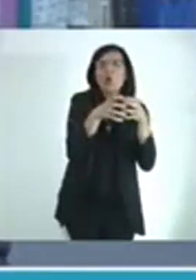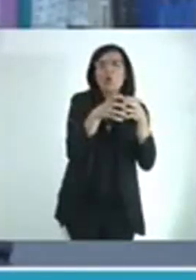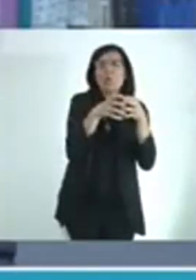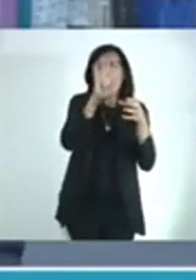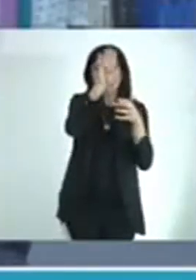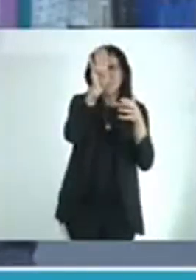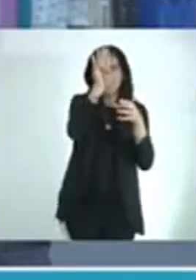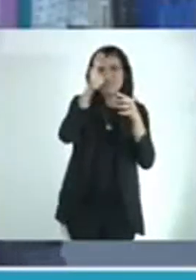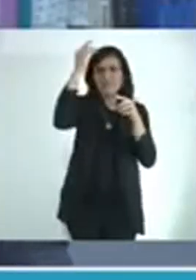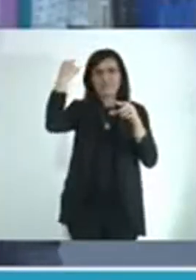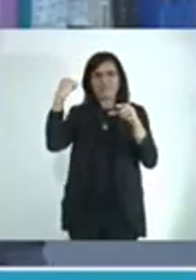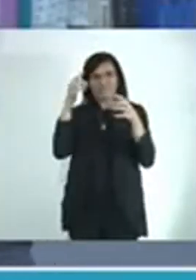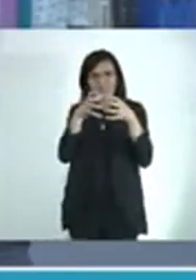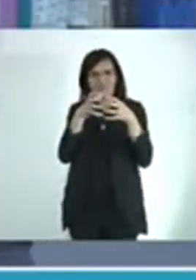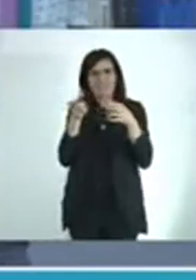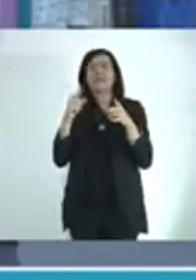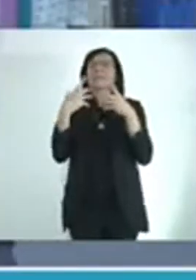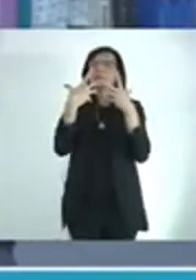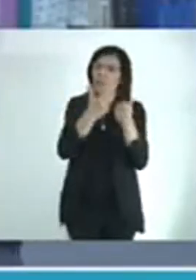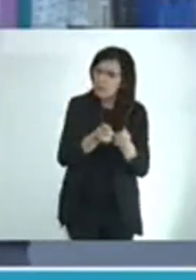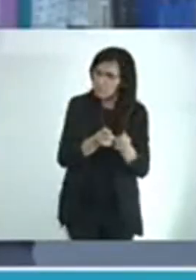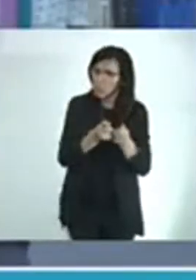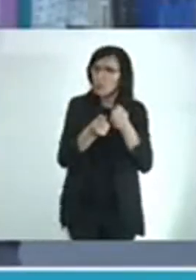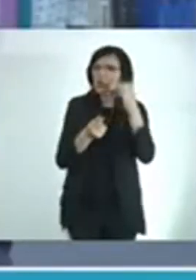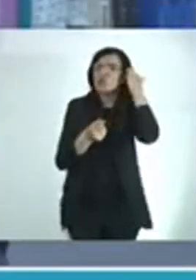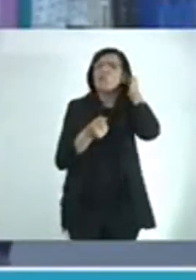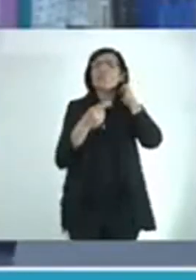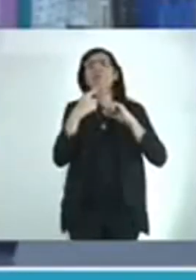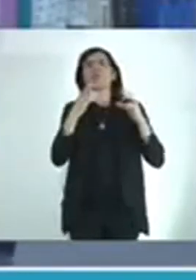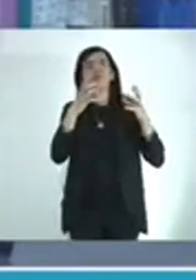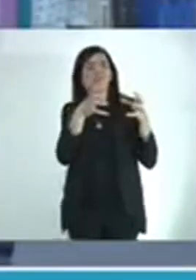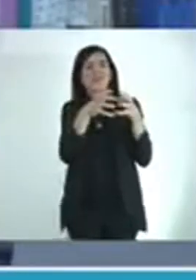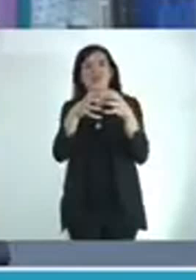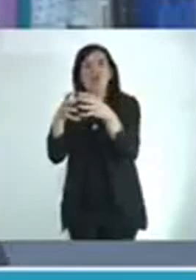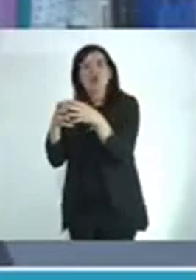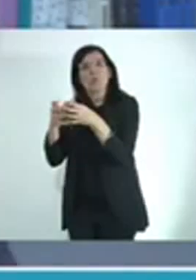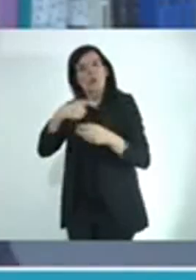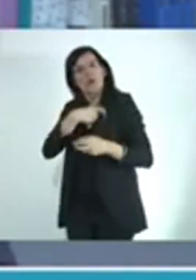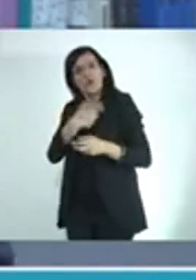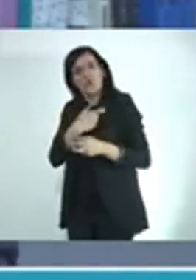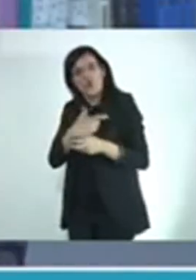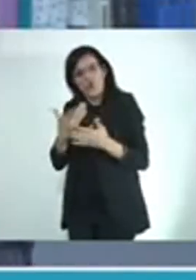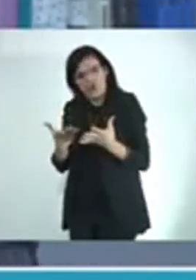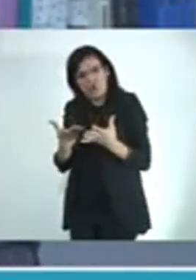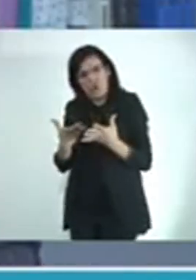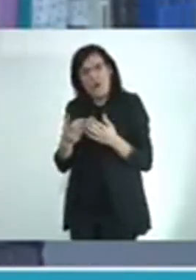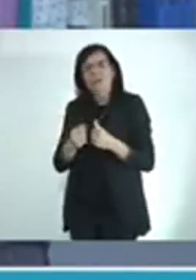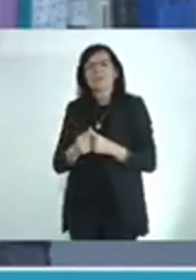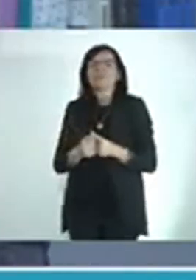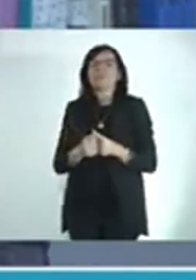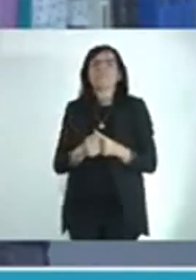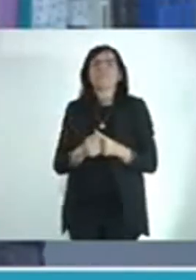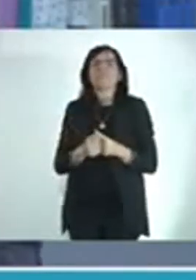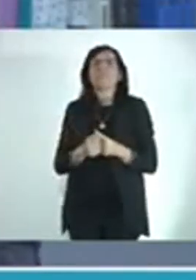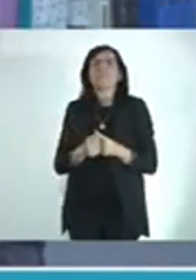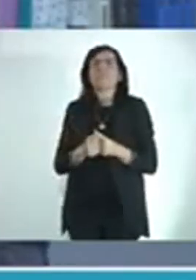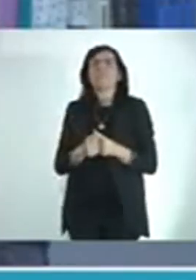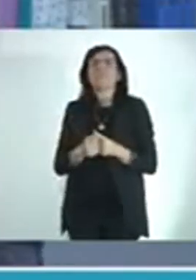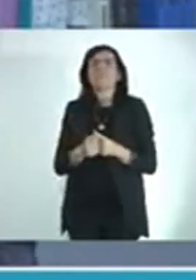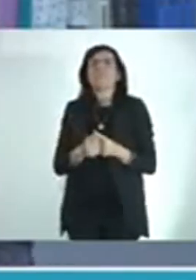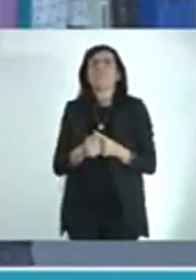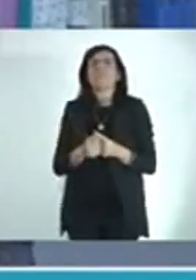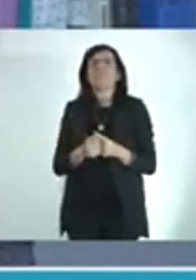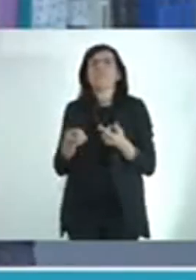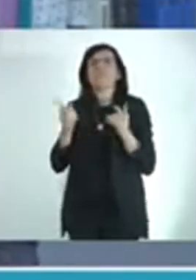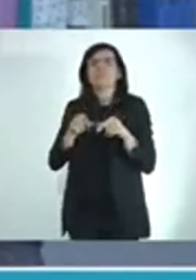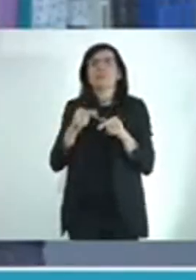cual venimos haciendo una articulación interesante, derivando nuestras prácticas, nuestras propuestas pedagógicas interculturales, lo